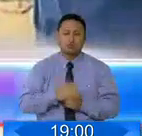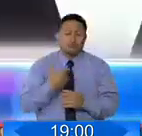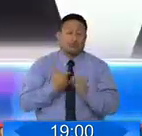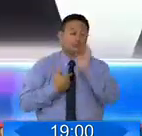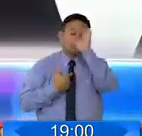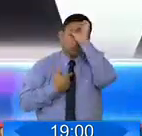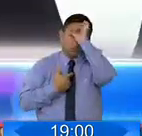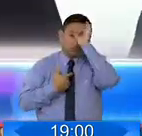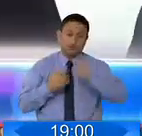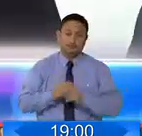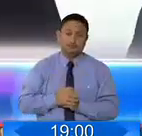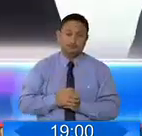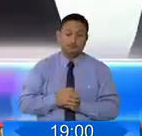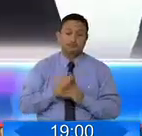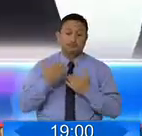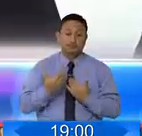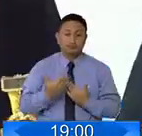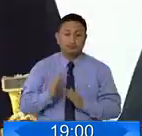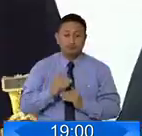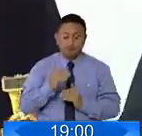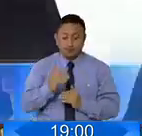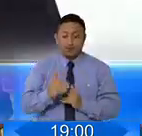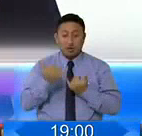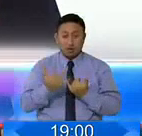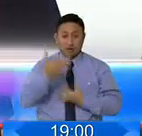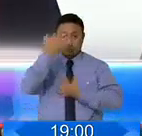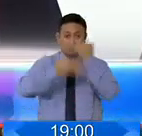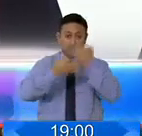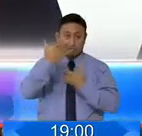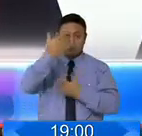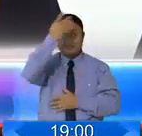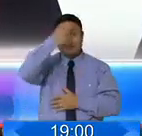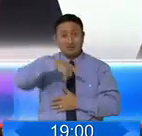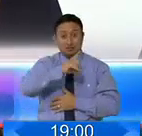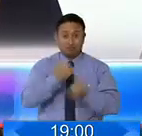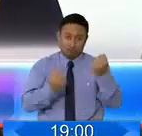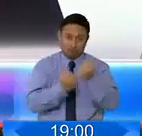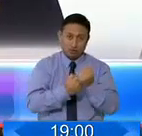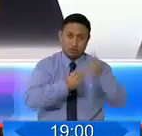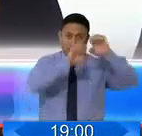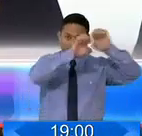indemnización. La fase de cuantificación del daño